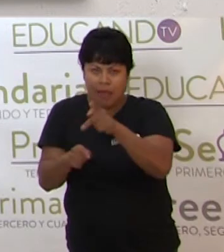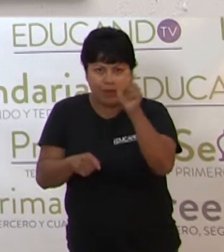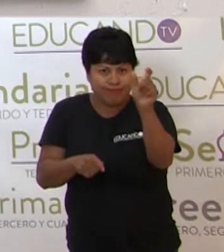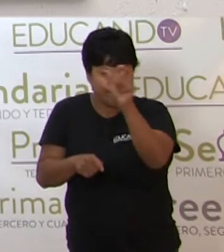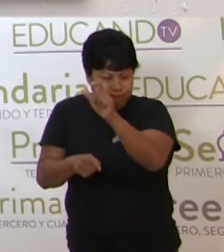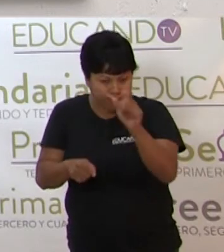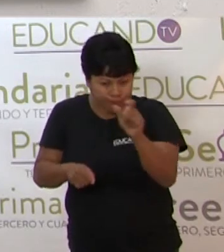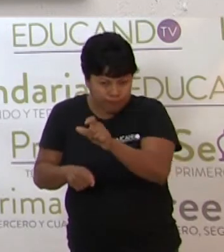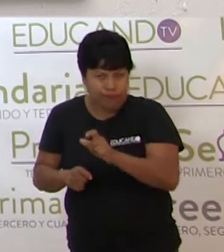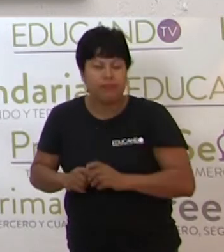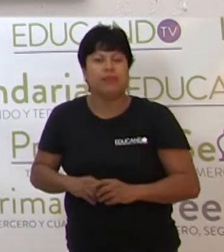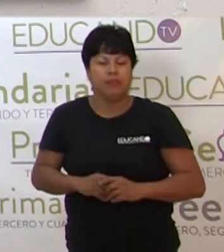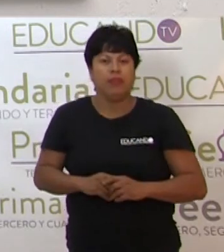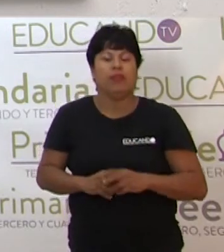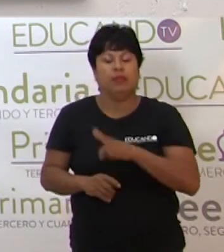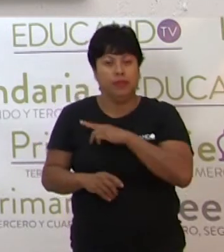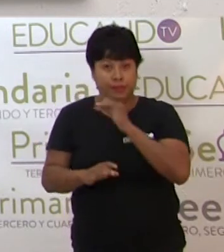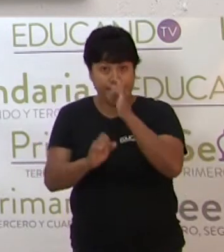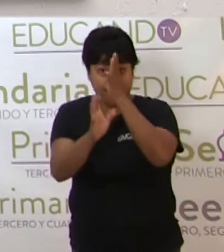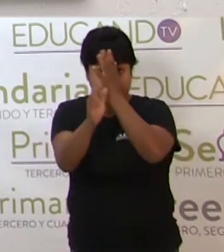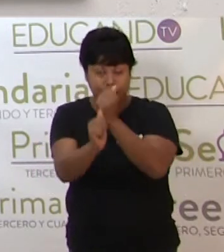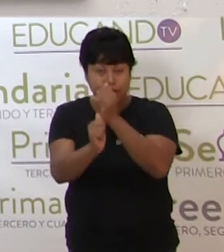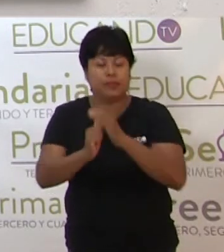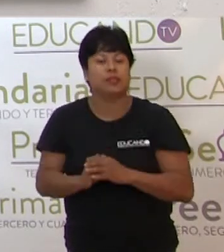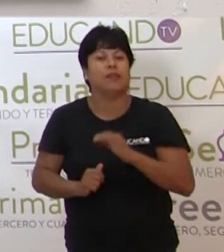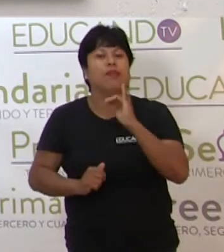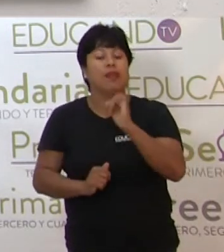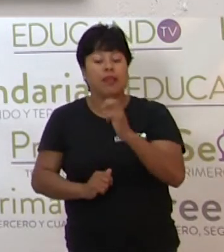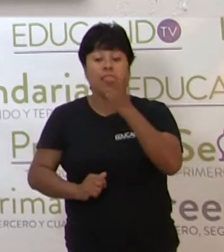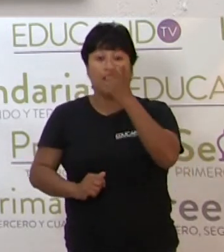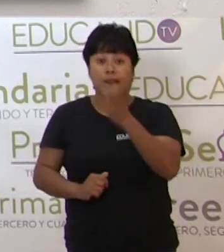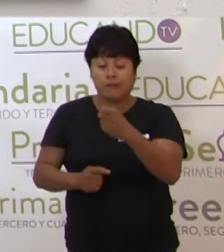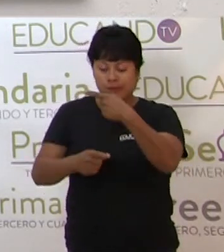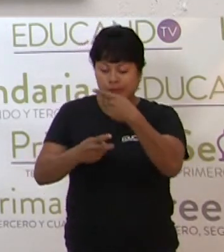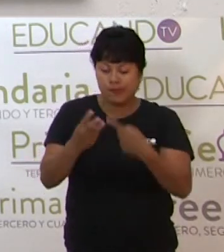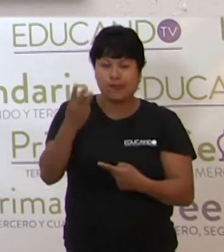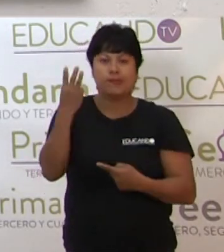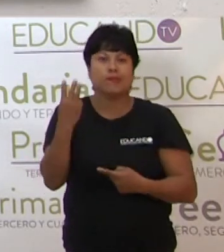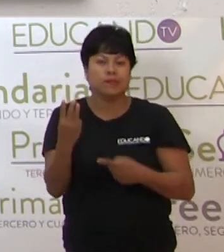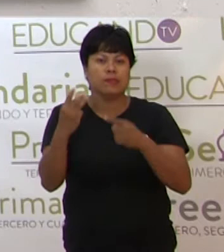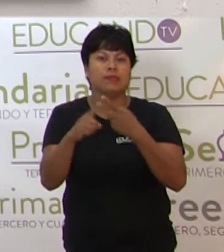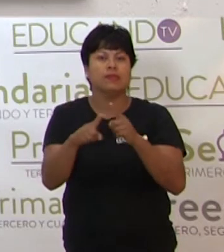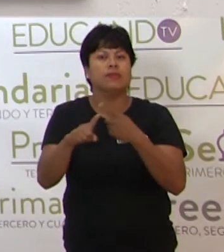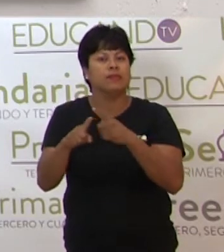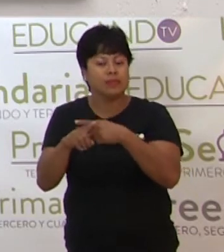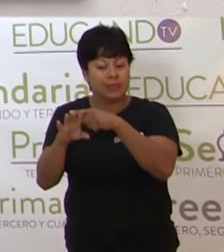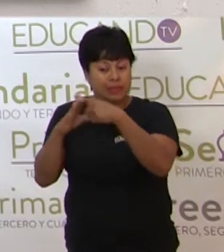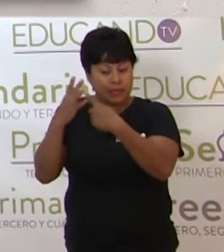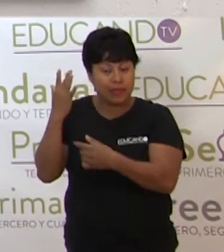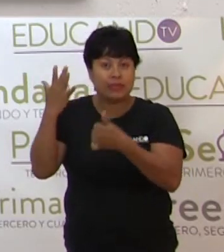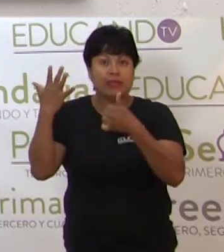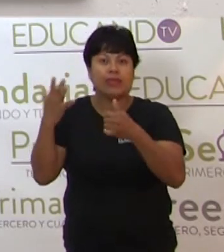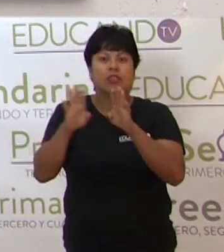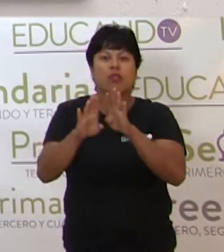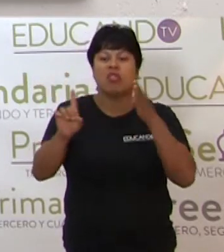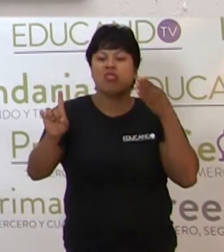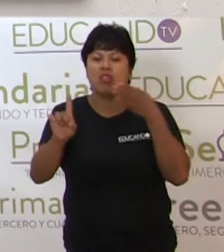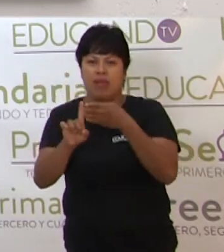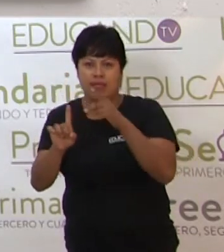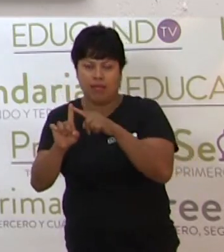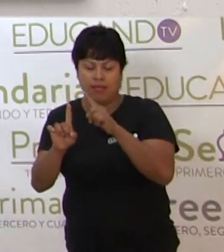funciones trigonométricas. ¿Estamos de acuerdo? ¿Sí? Estas son las funciones trigonométricas directas,